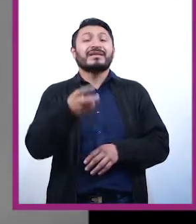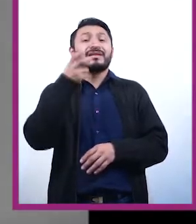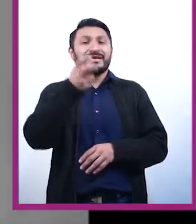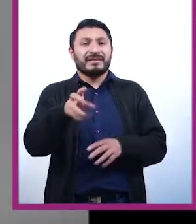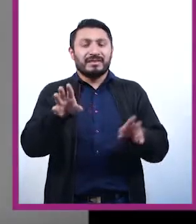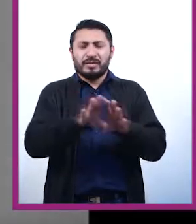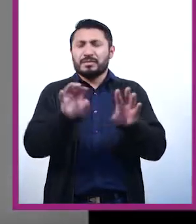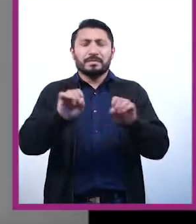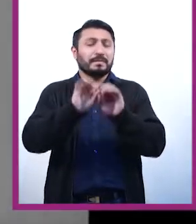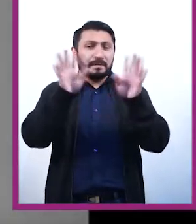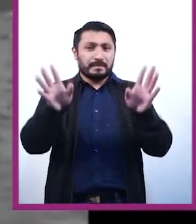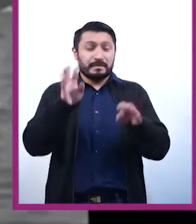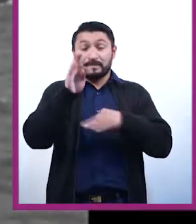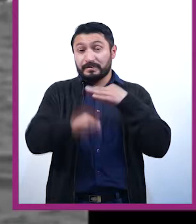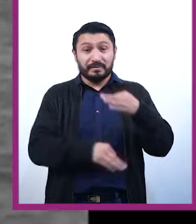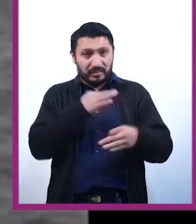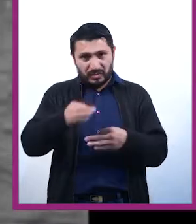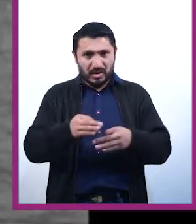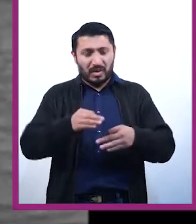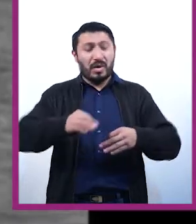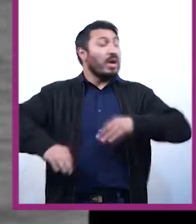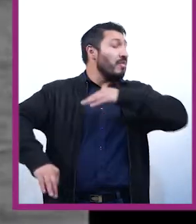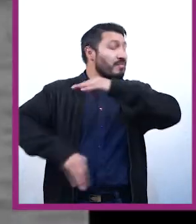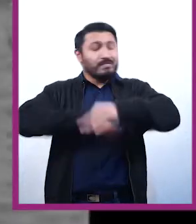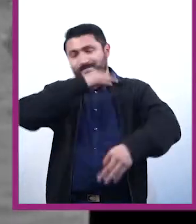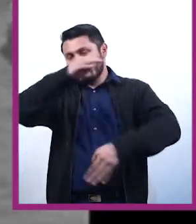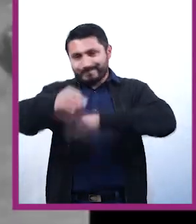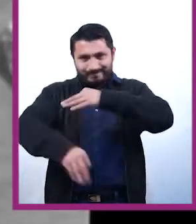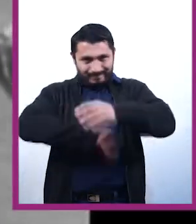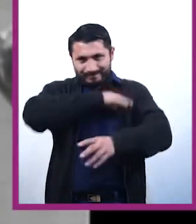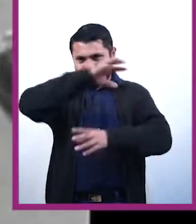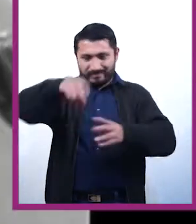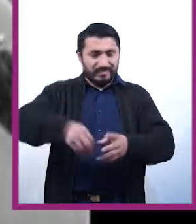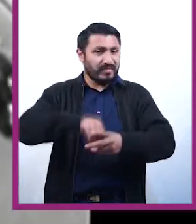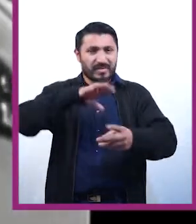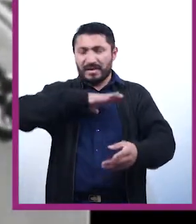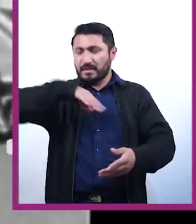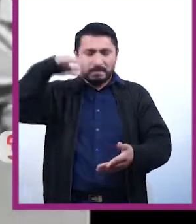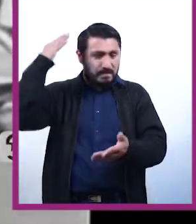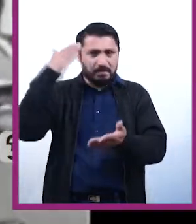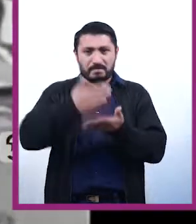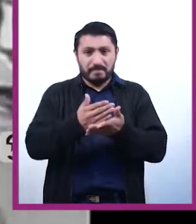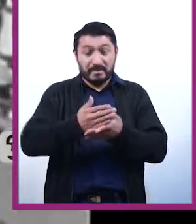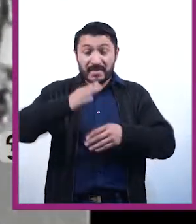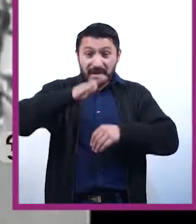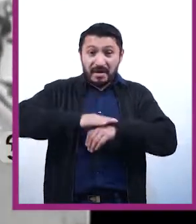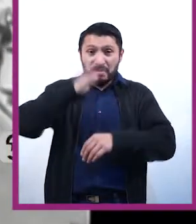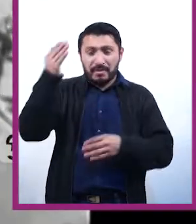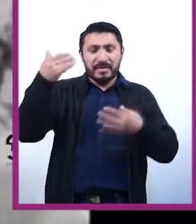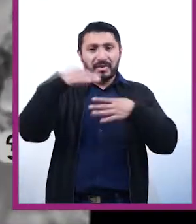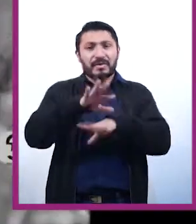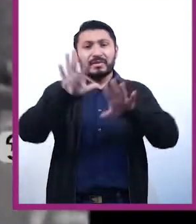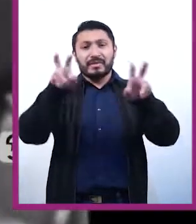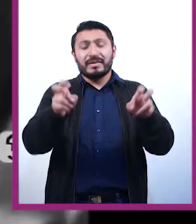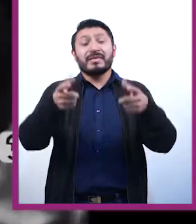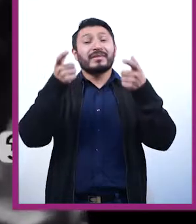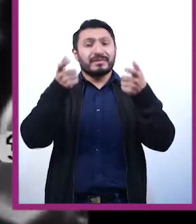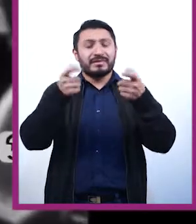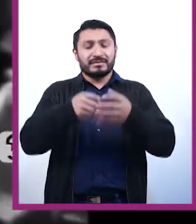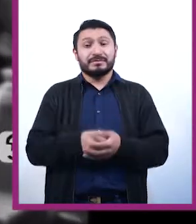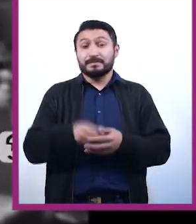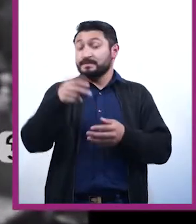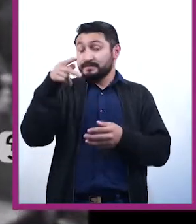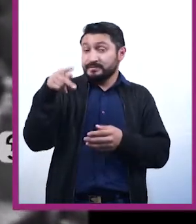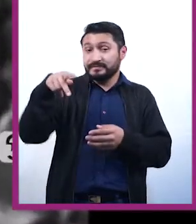de la naturaleza es clarísima. Todo, absolutamente todo, tiene un límite. Y más en